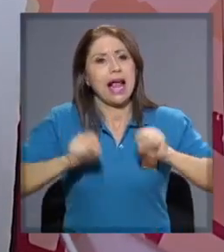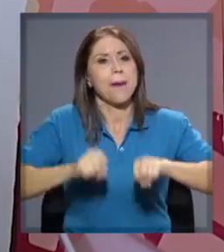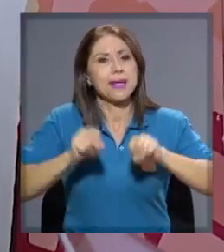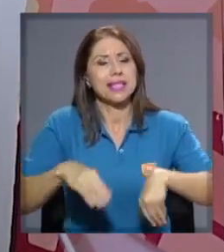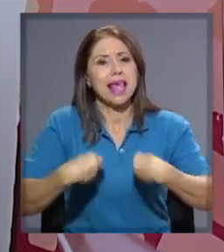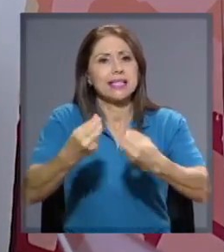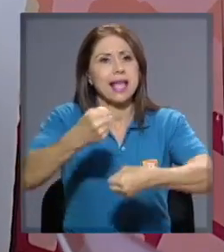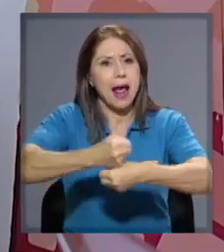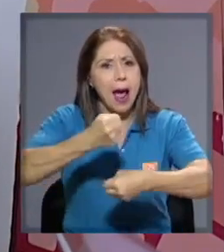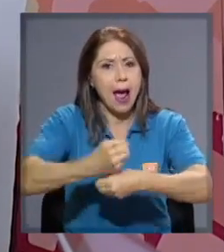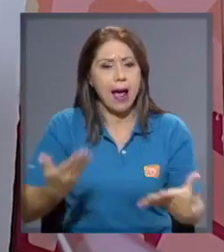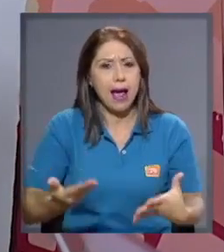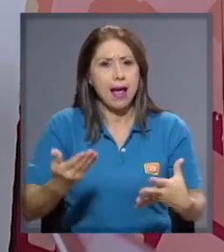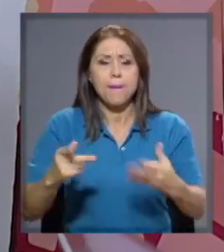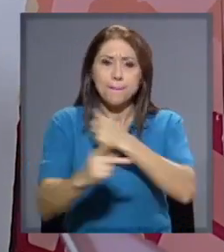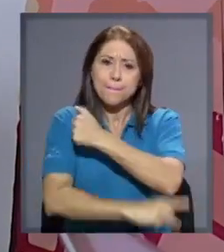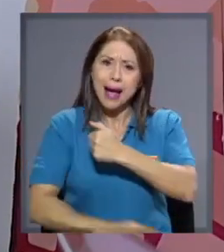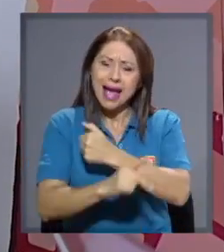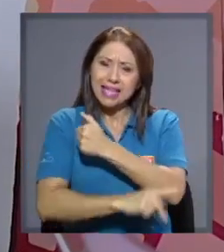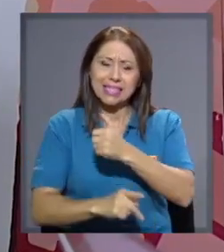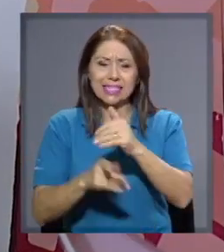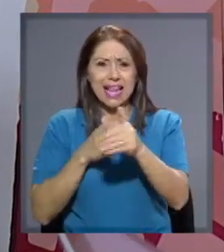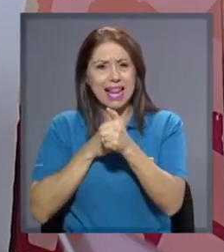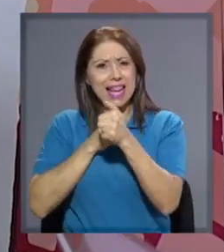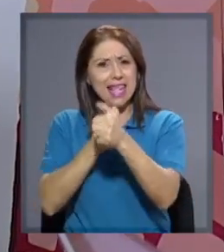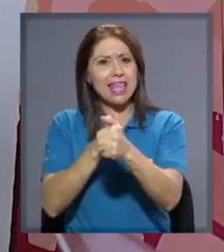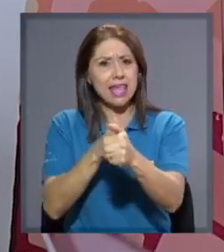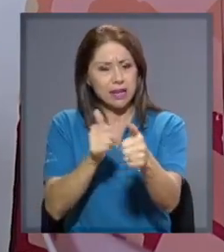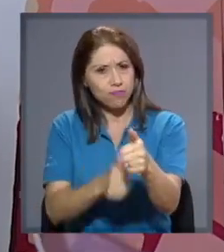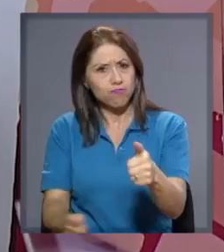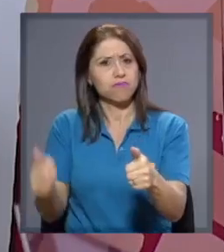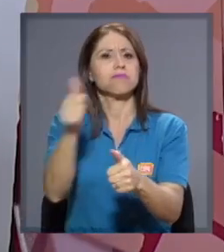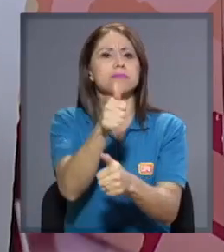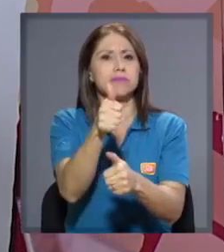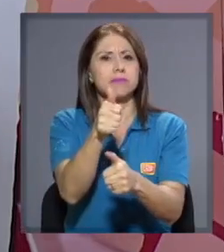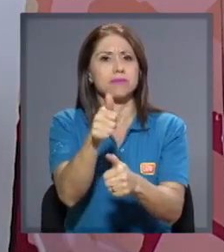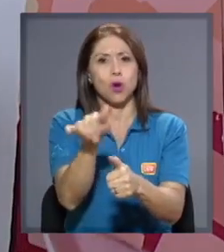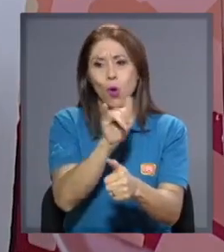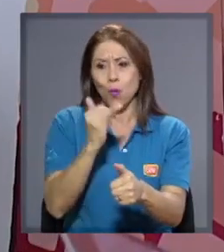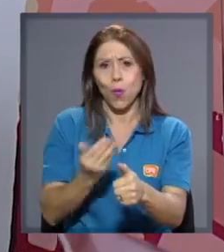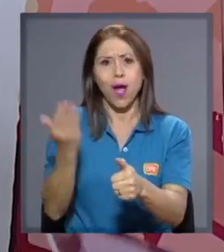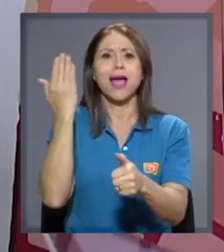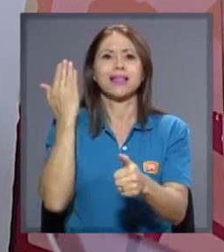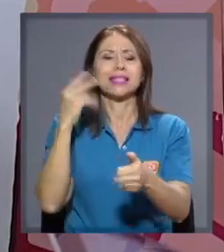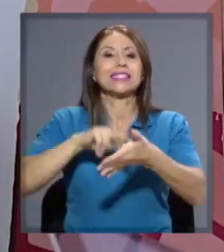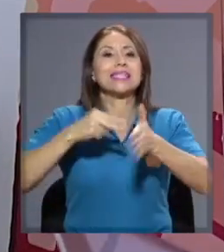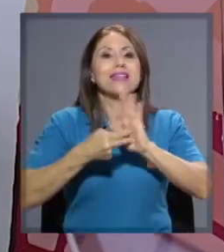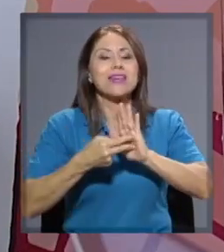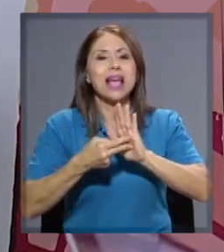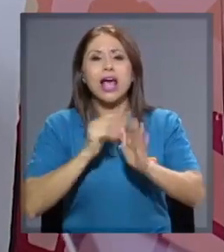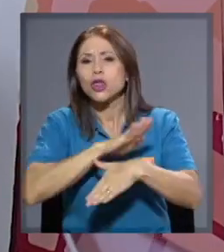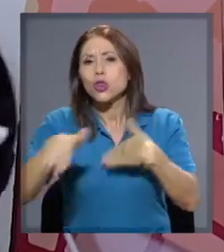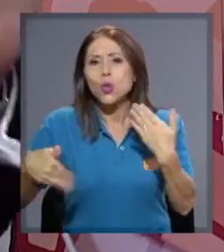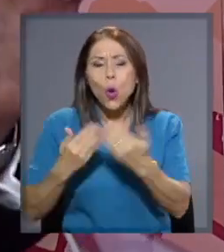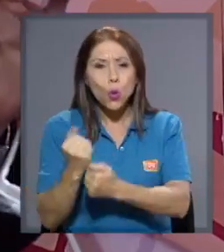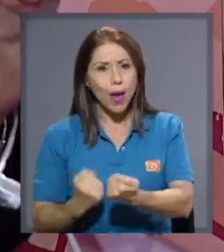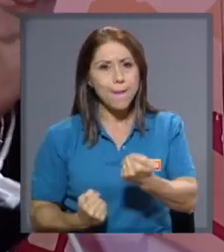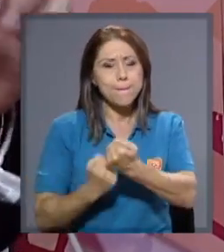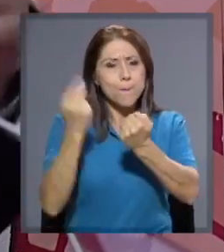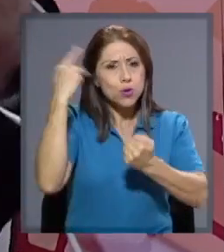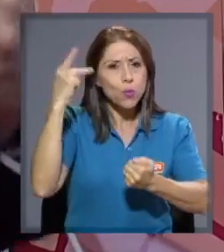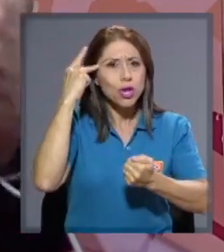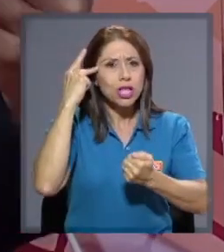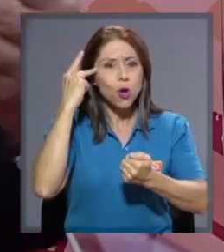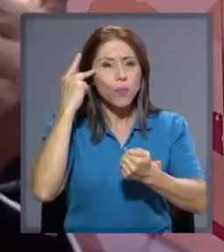capacidades de poder ser el país líder que en algunas otras ocasiones hemos sido radica en gozar de todo el apoyo político y en no